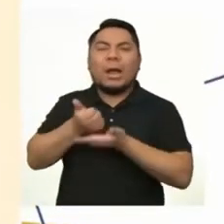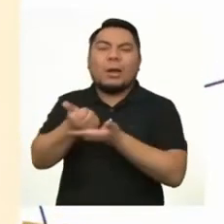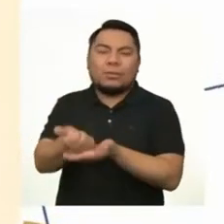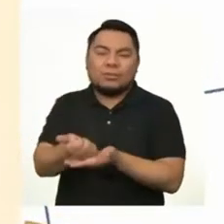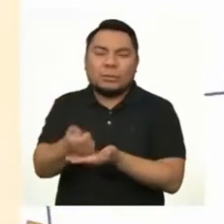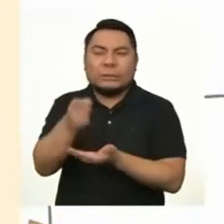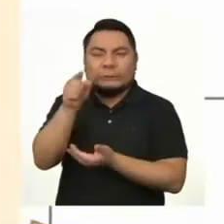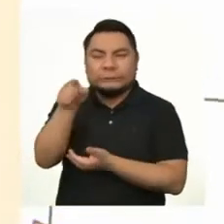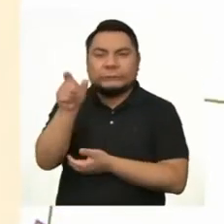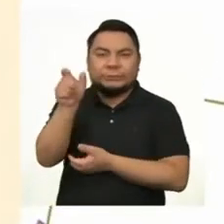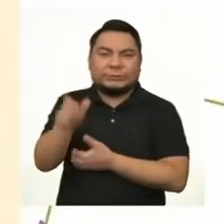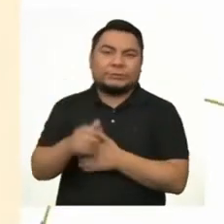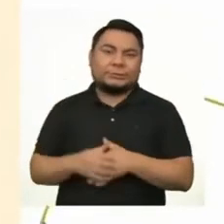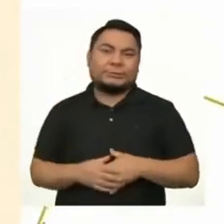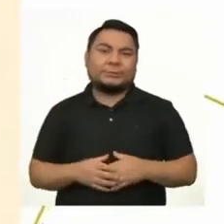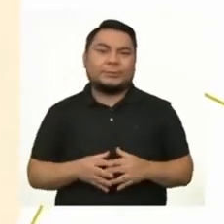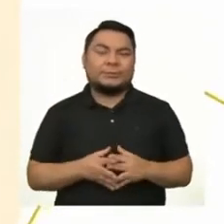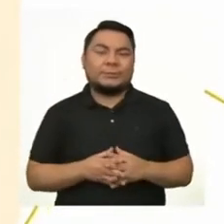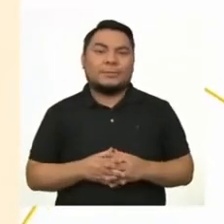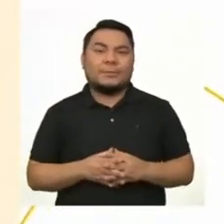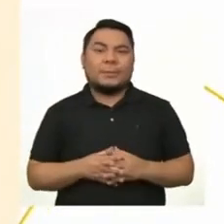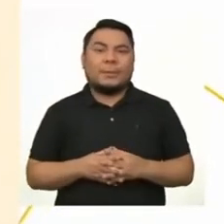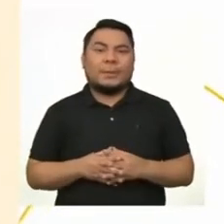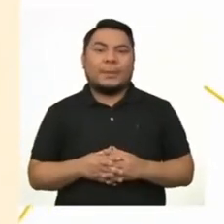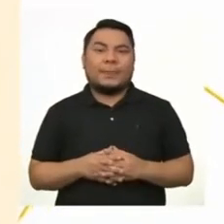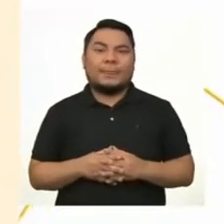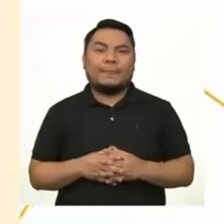casos.